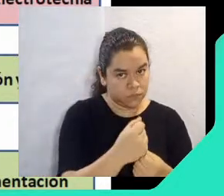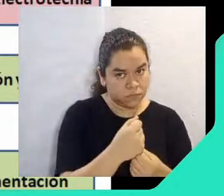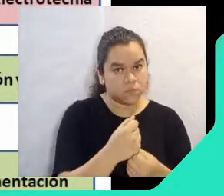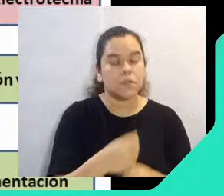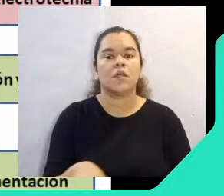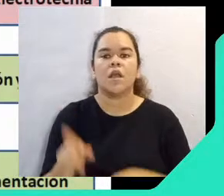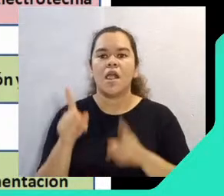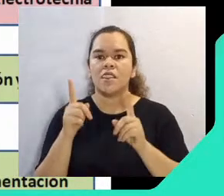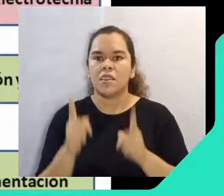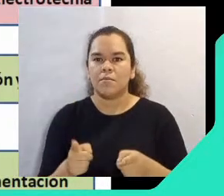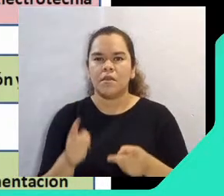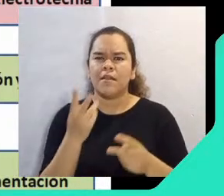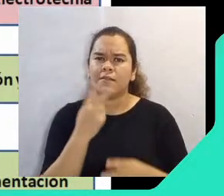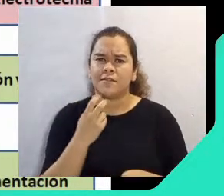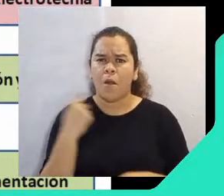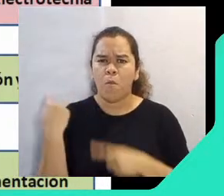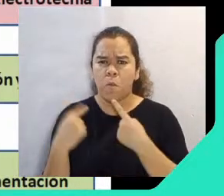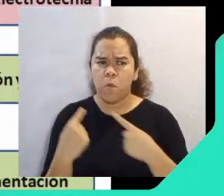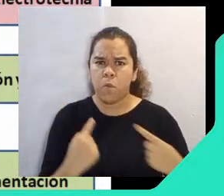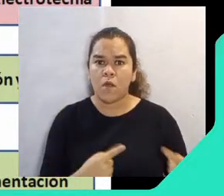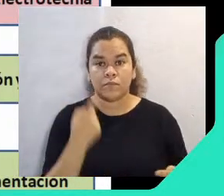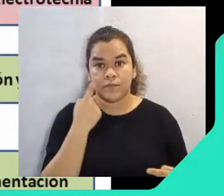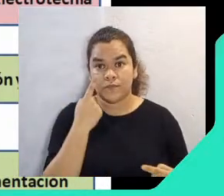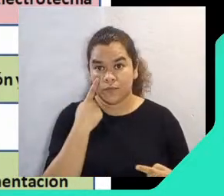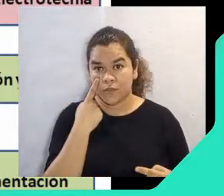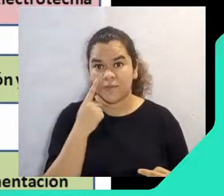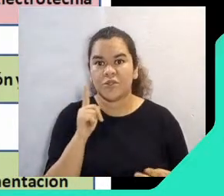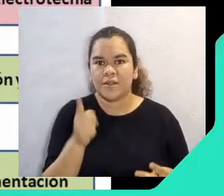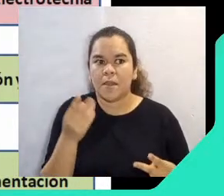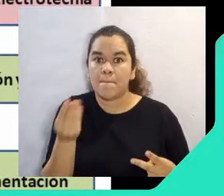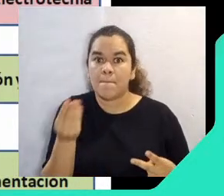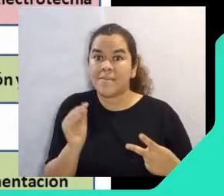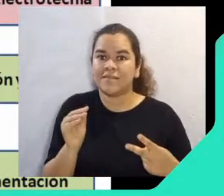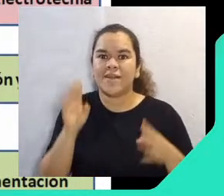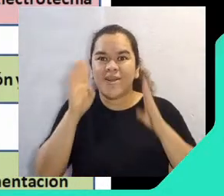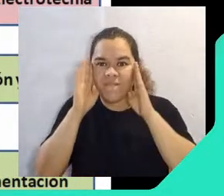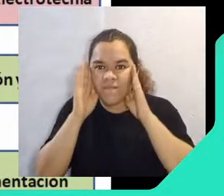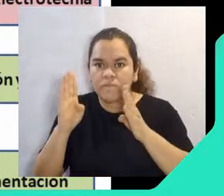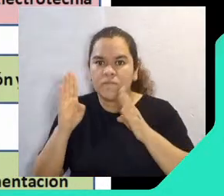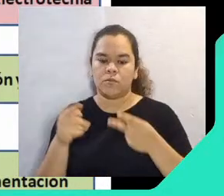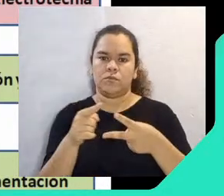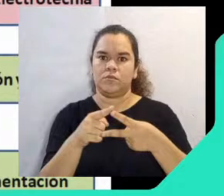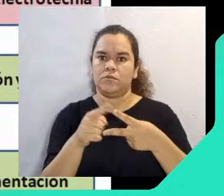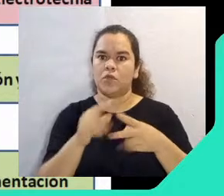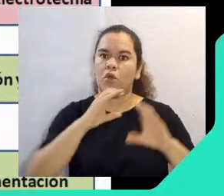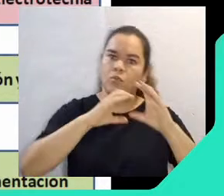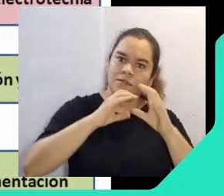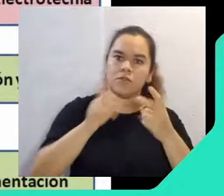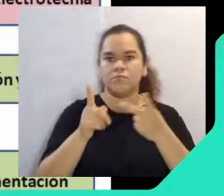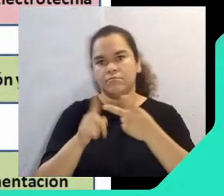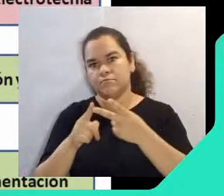formación electrónica, pero además le damos este plus de este conocimiento agregado.